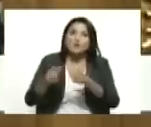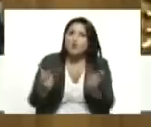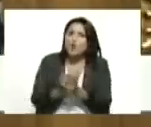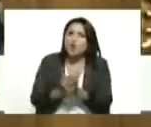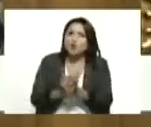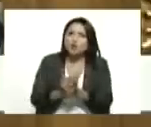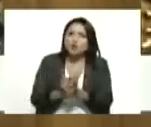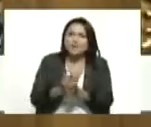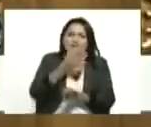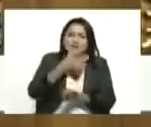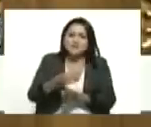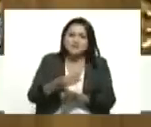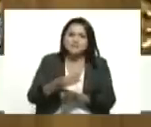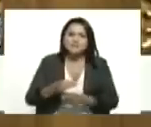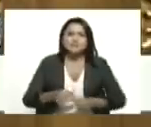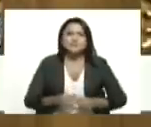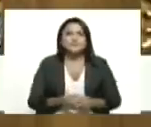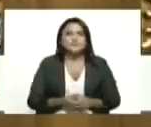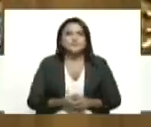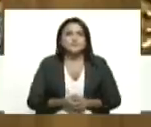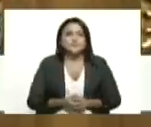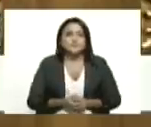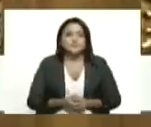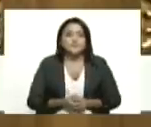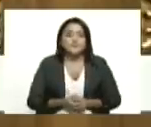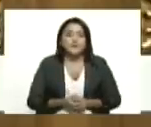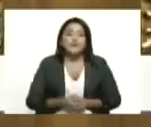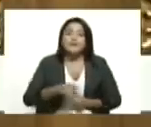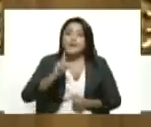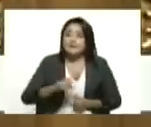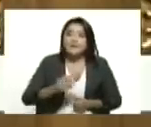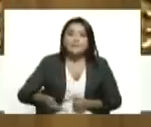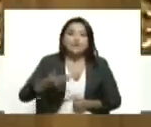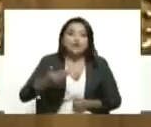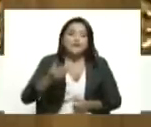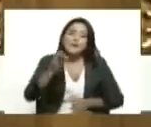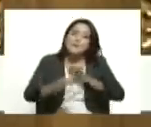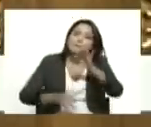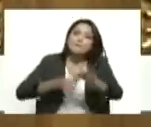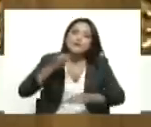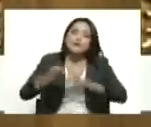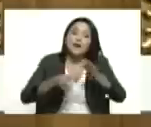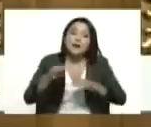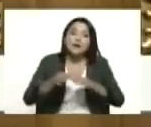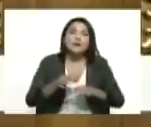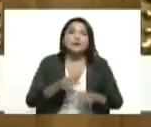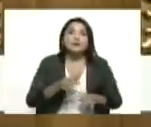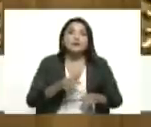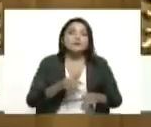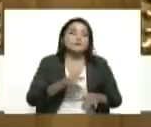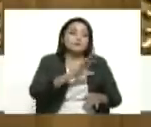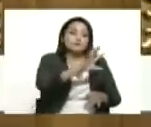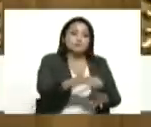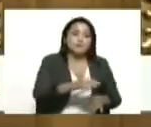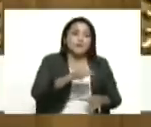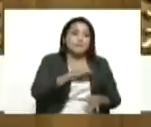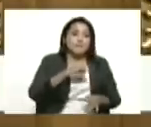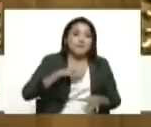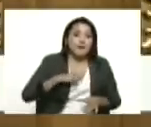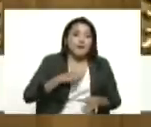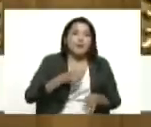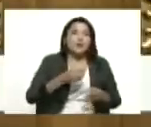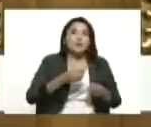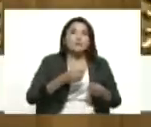y simplificado. Es importante resaltar que la propiedad privada adquirida legítimamente